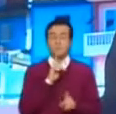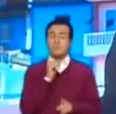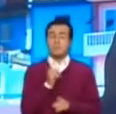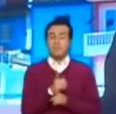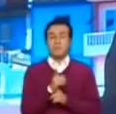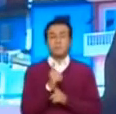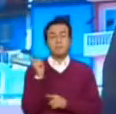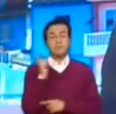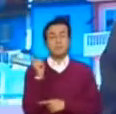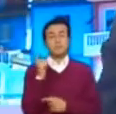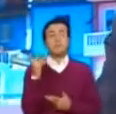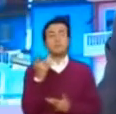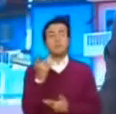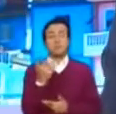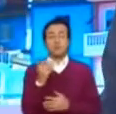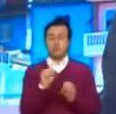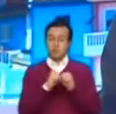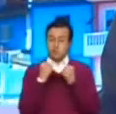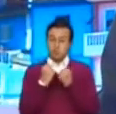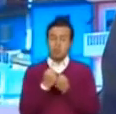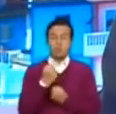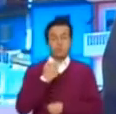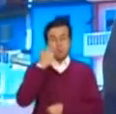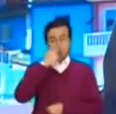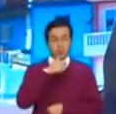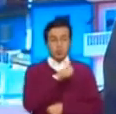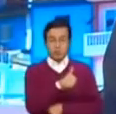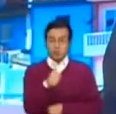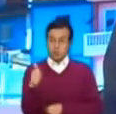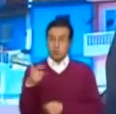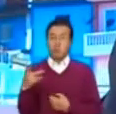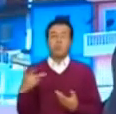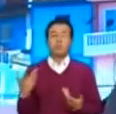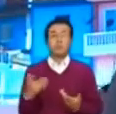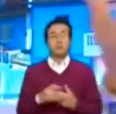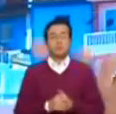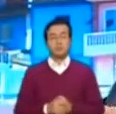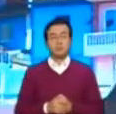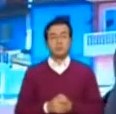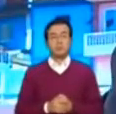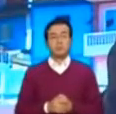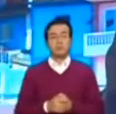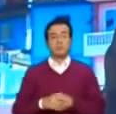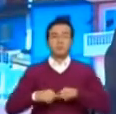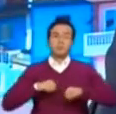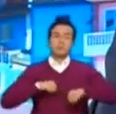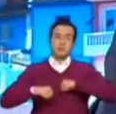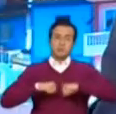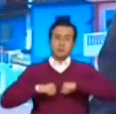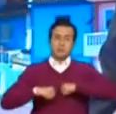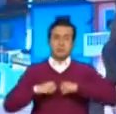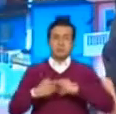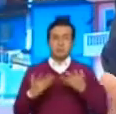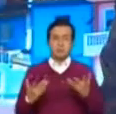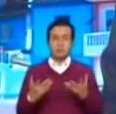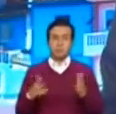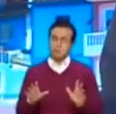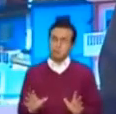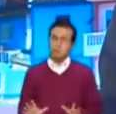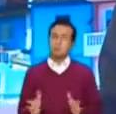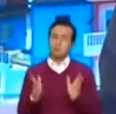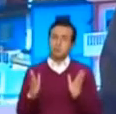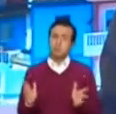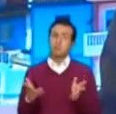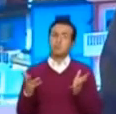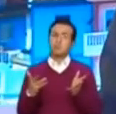la necesidad de que como sociedad, como ciudadanos, tengamos un mecanismo de empujar para